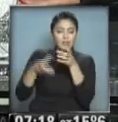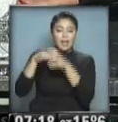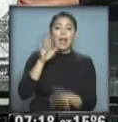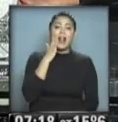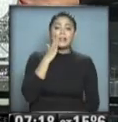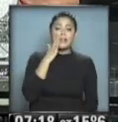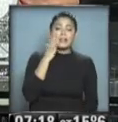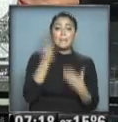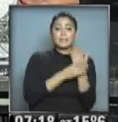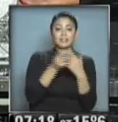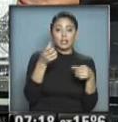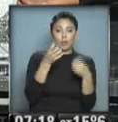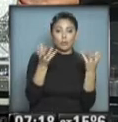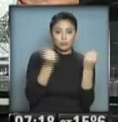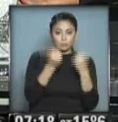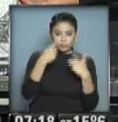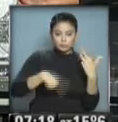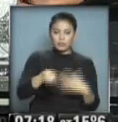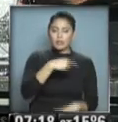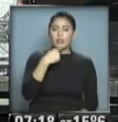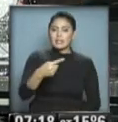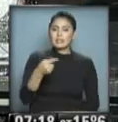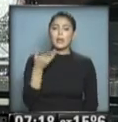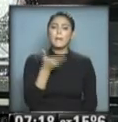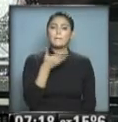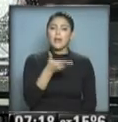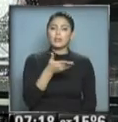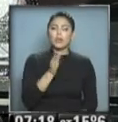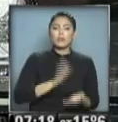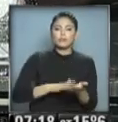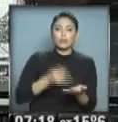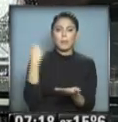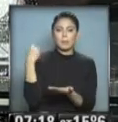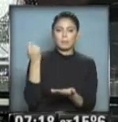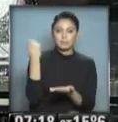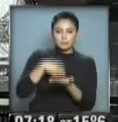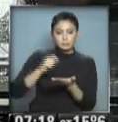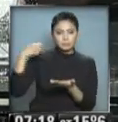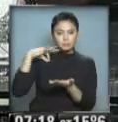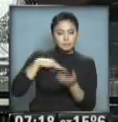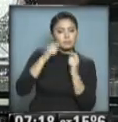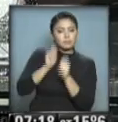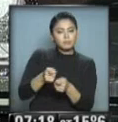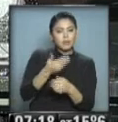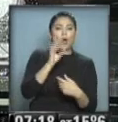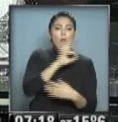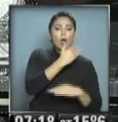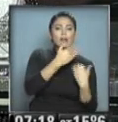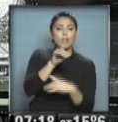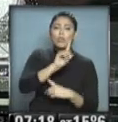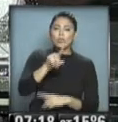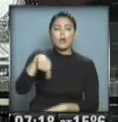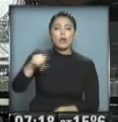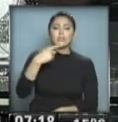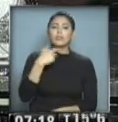Ministerio de Transporte aseguraron que el reclamo nada tiene que ver con el pago de salarios y con el aguinaldo, sino con la